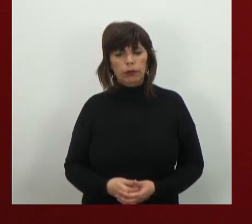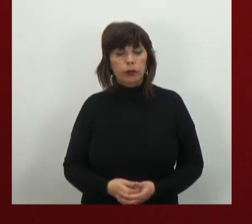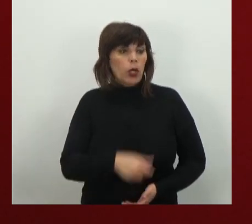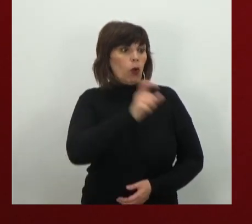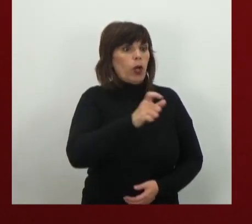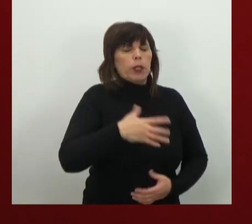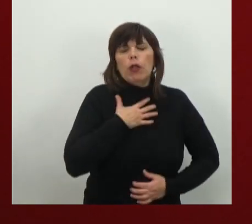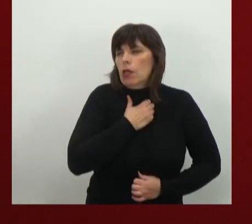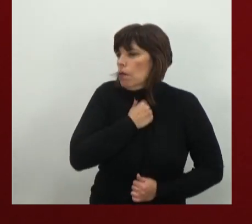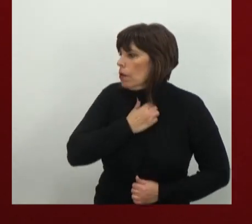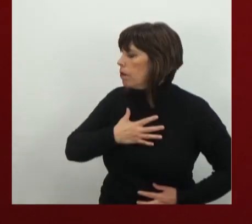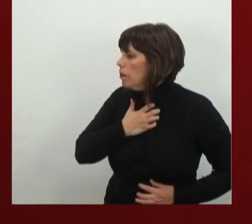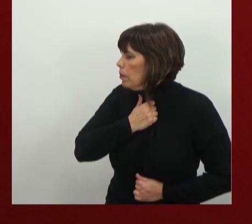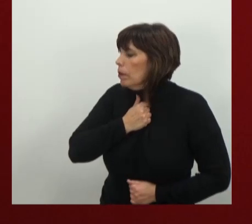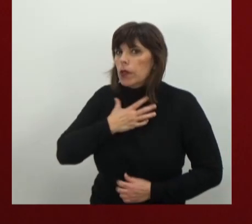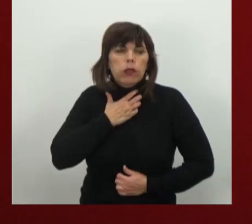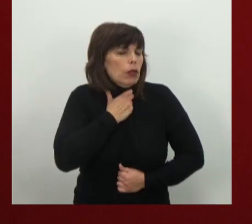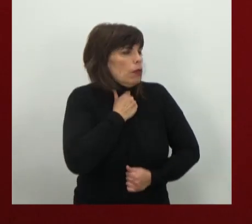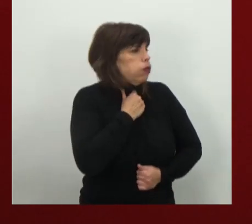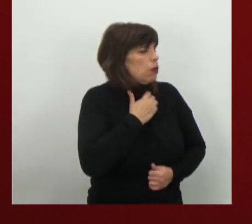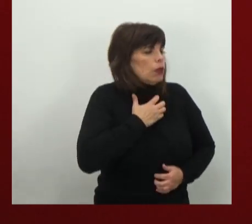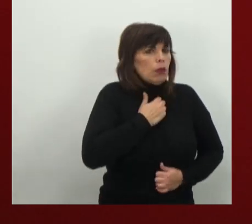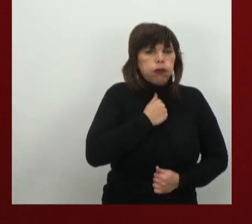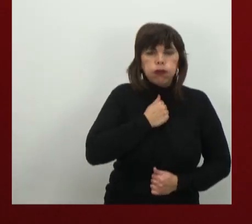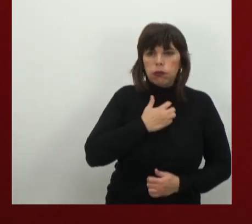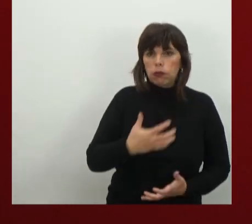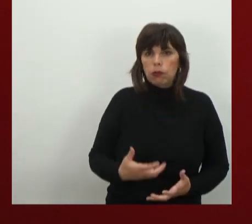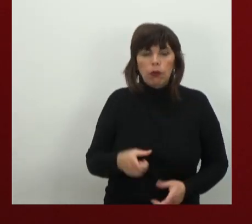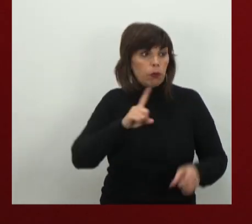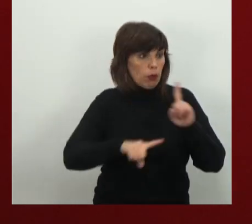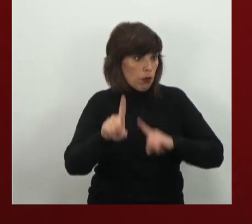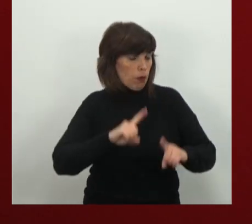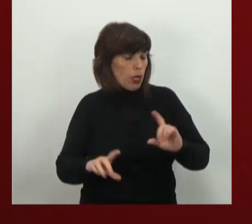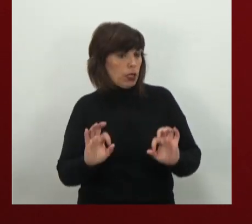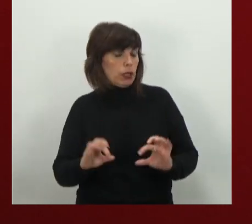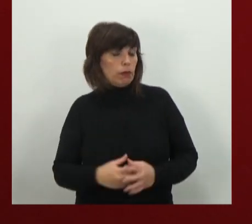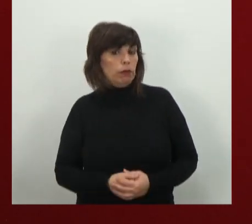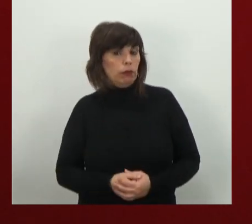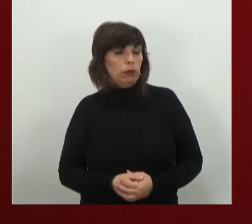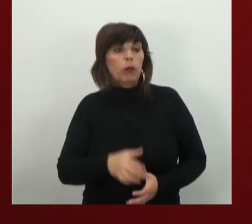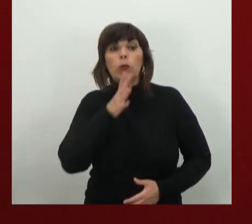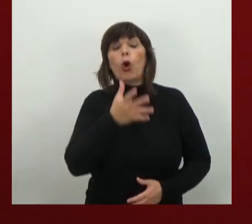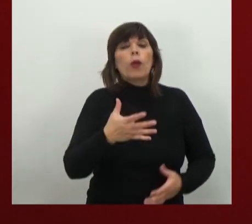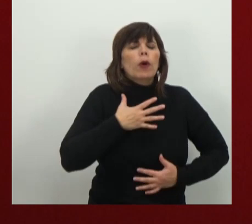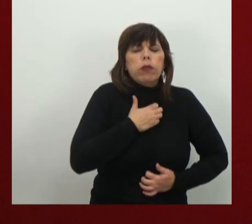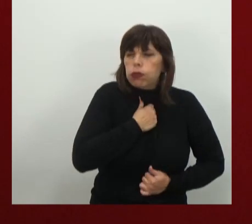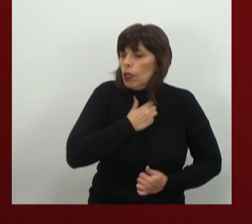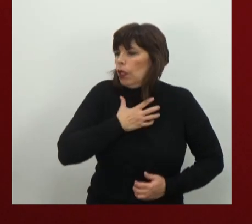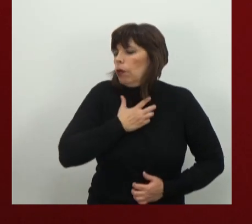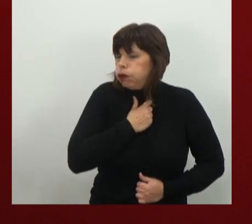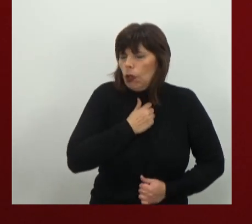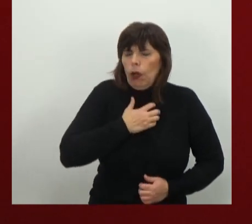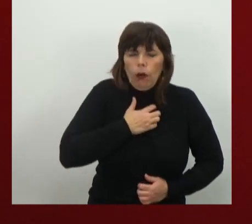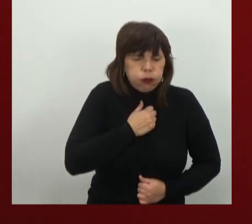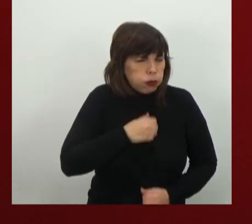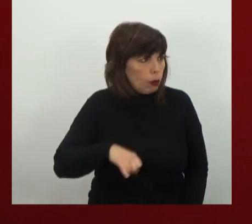agobiada, y hay un problema, queridos, que el agobio te